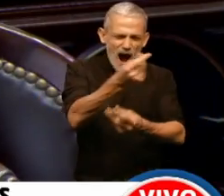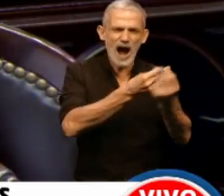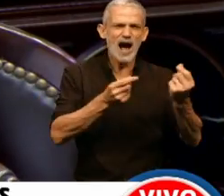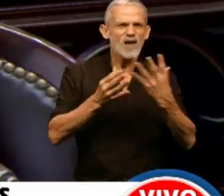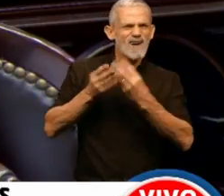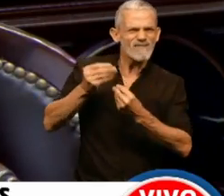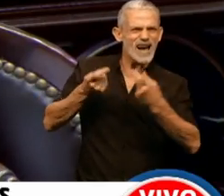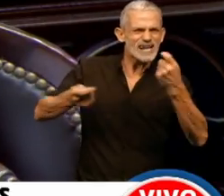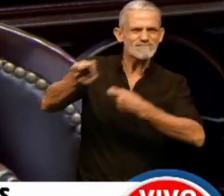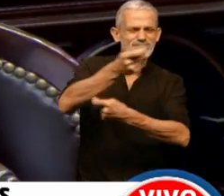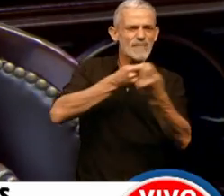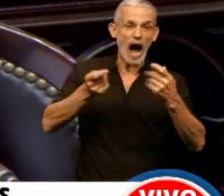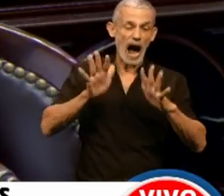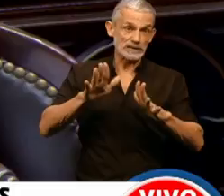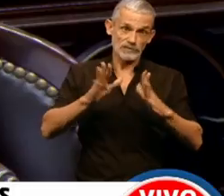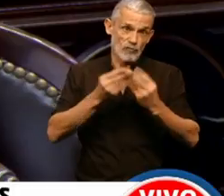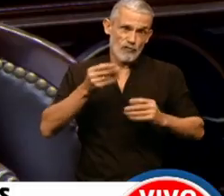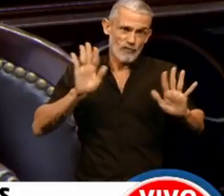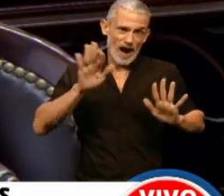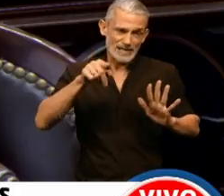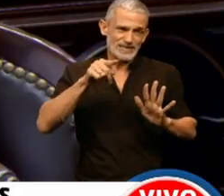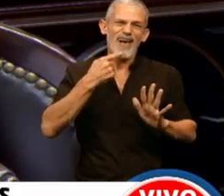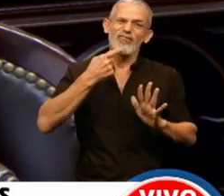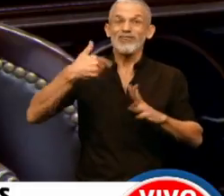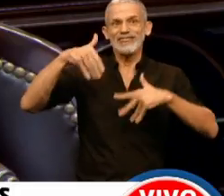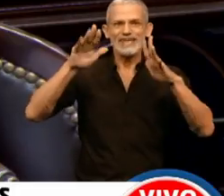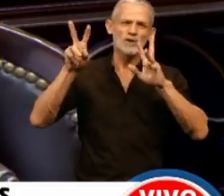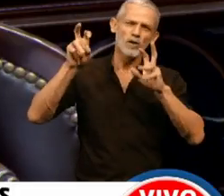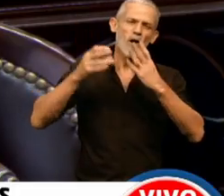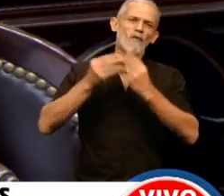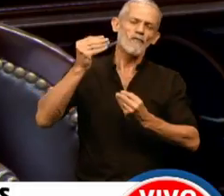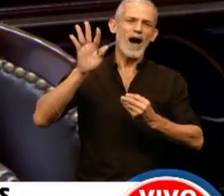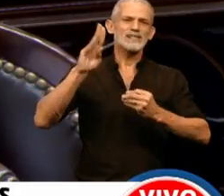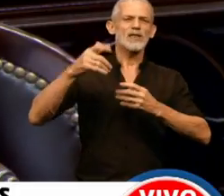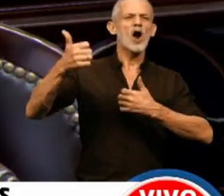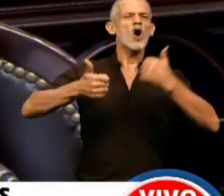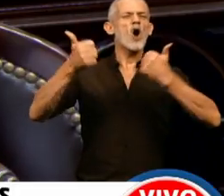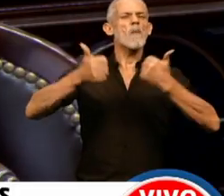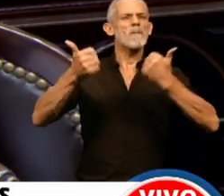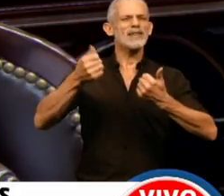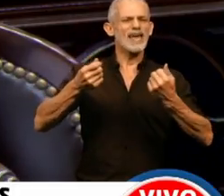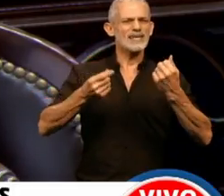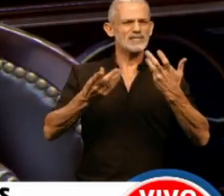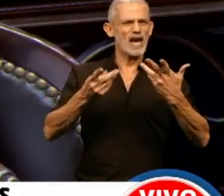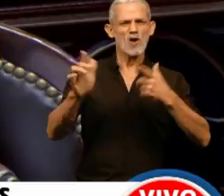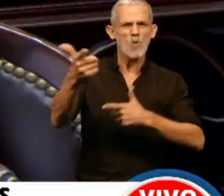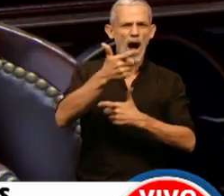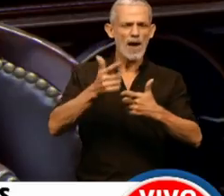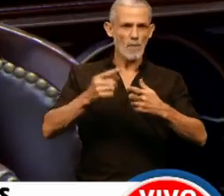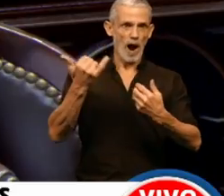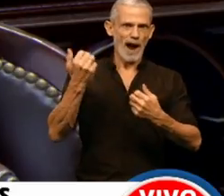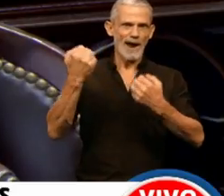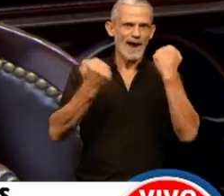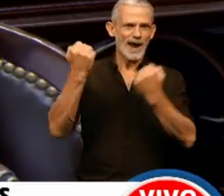mercado típica como es esta que se denomina una falla de la competencia dado que existen economías